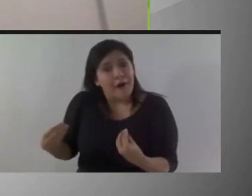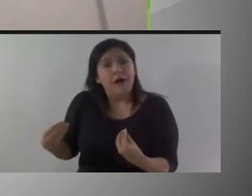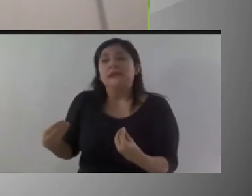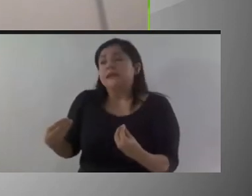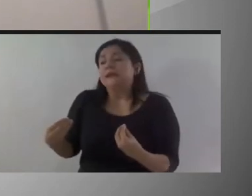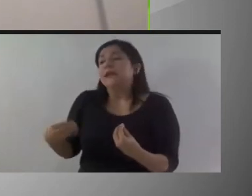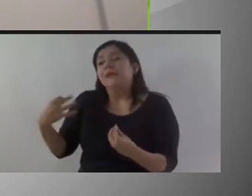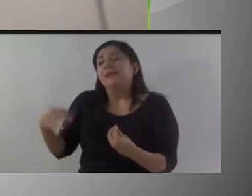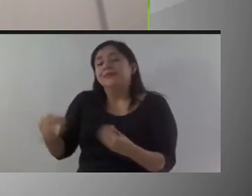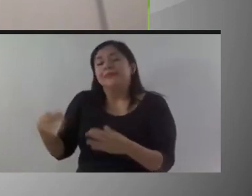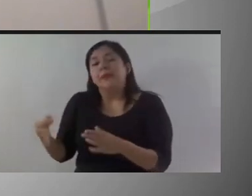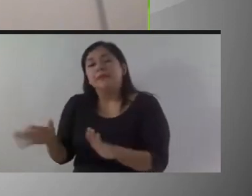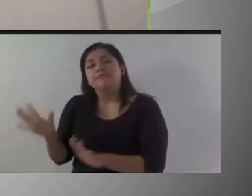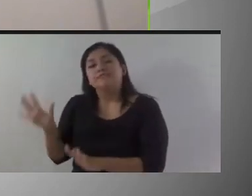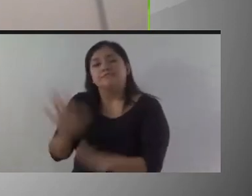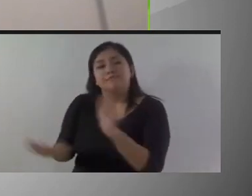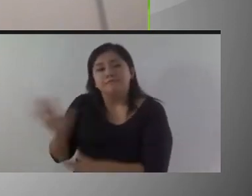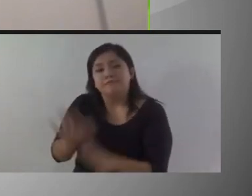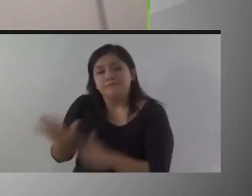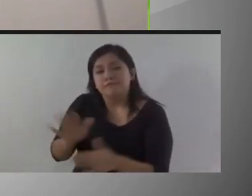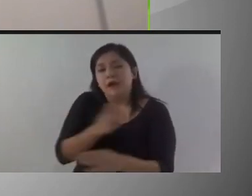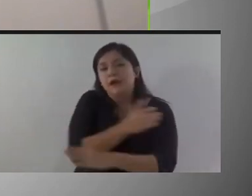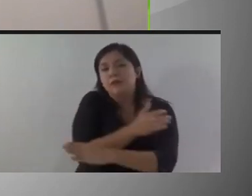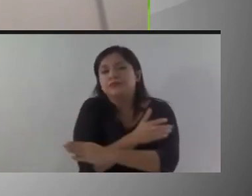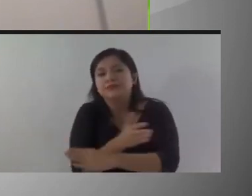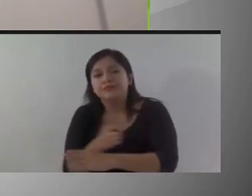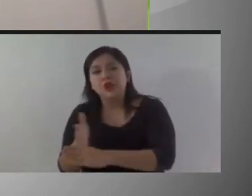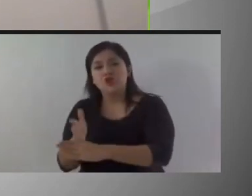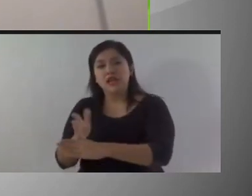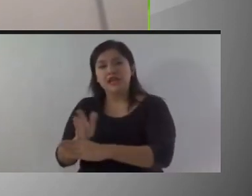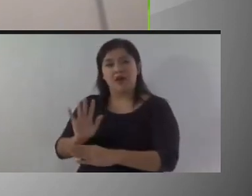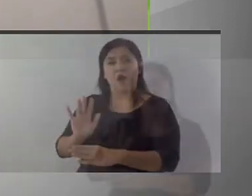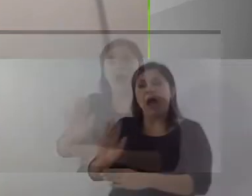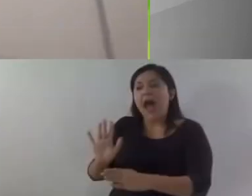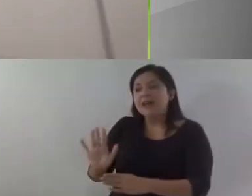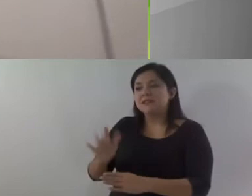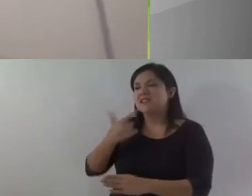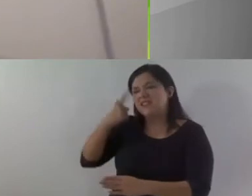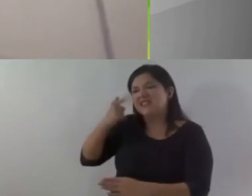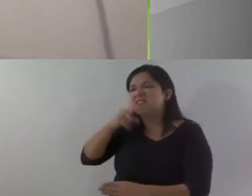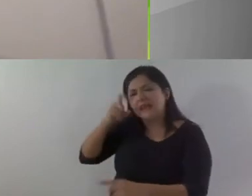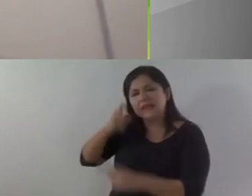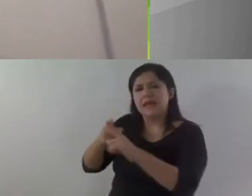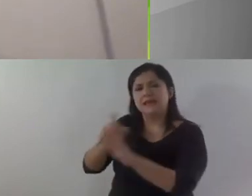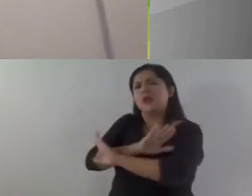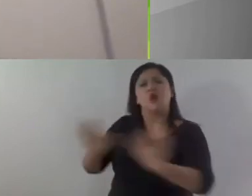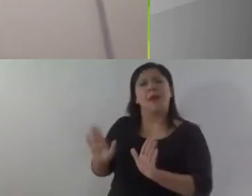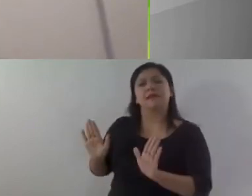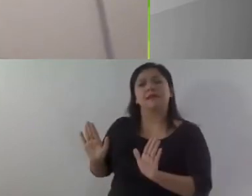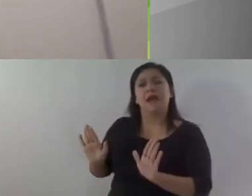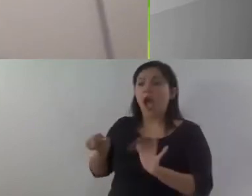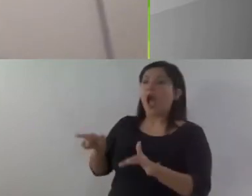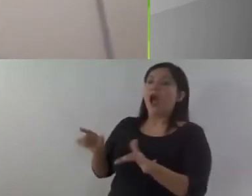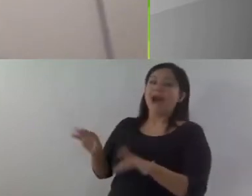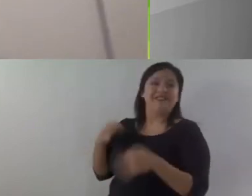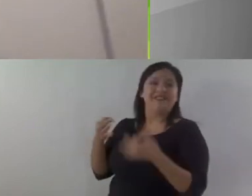sido sometida a un proceso a través del cual deja de parecer intersex.